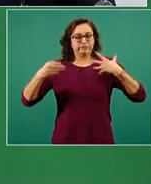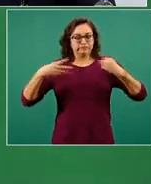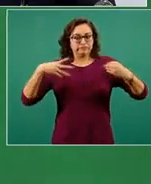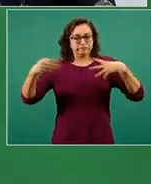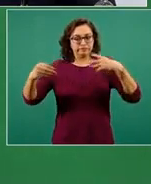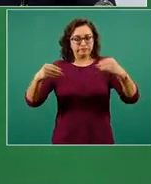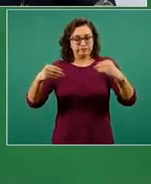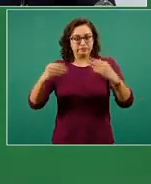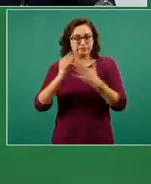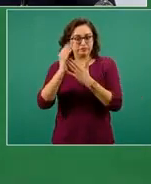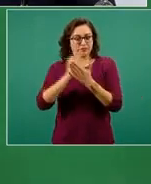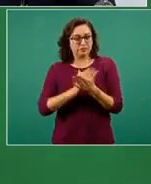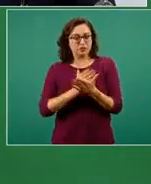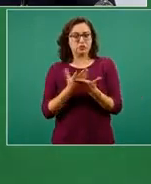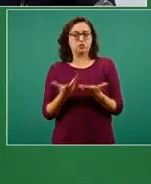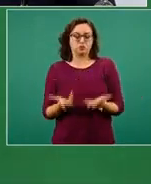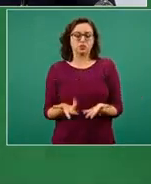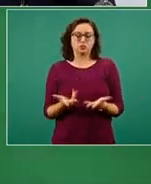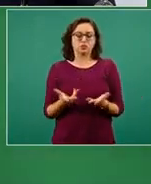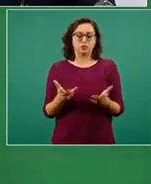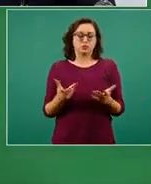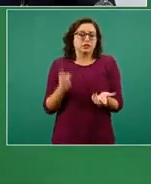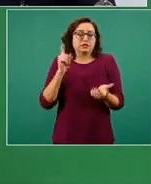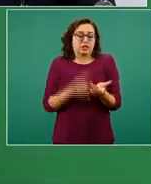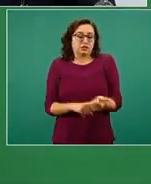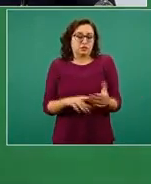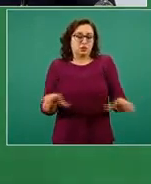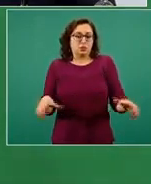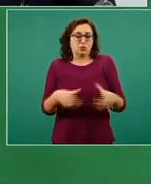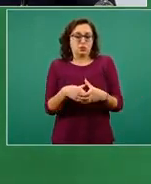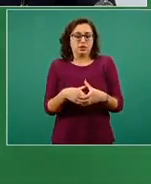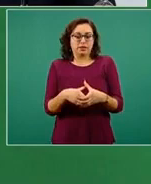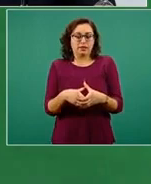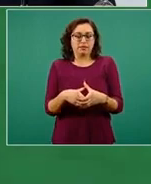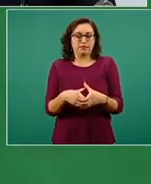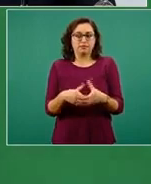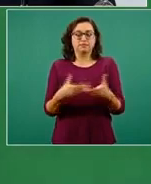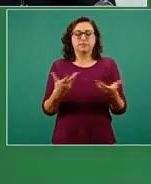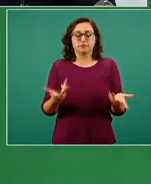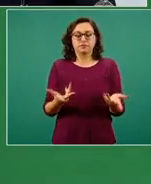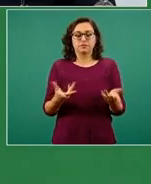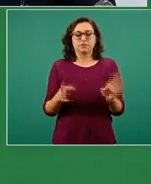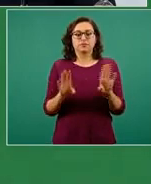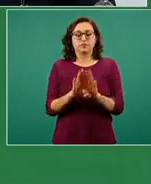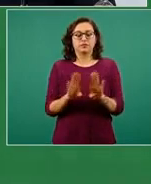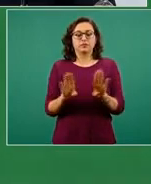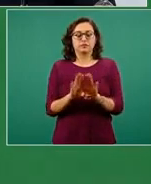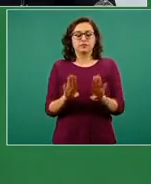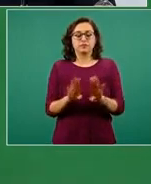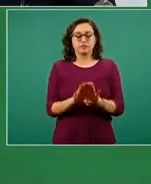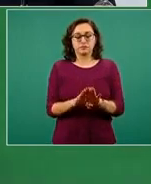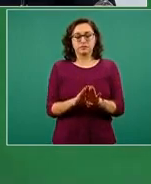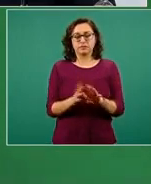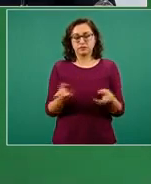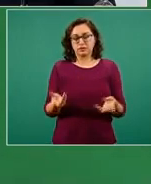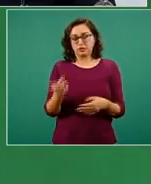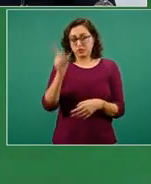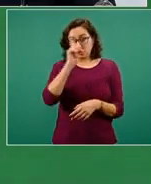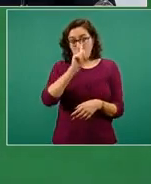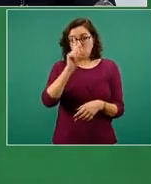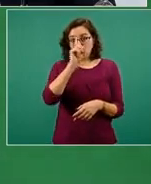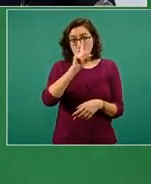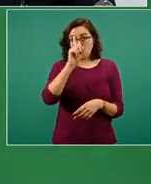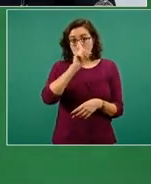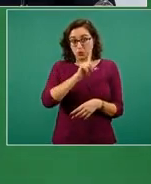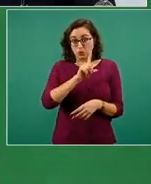transmisión a este nivel, es decir, al nivel comunitario, dado que una de las principales recomendaciones y que